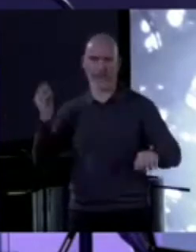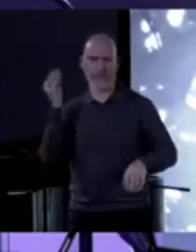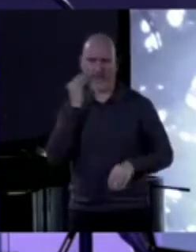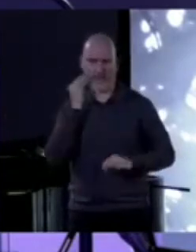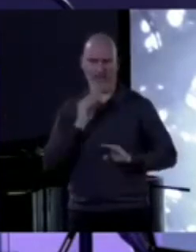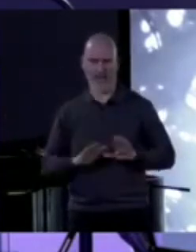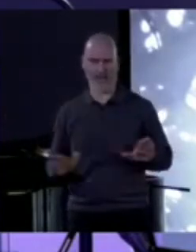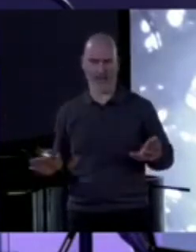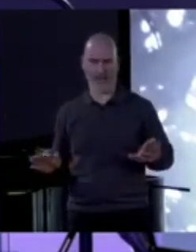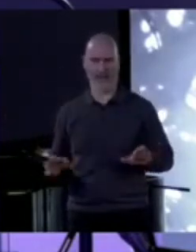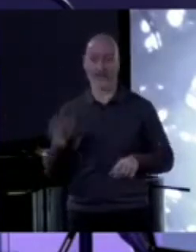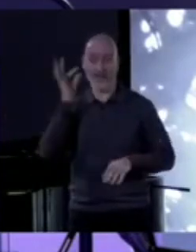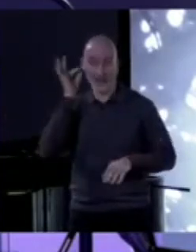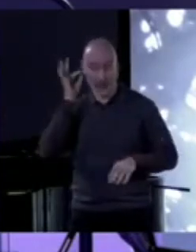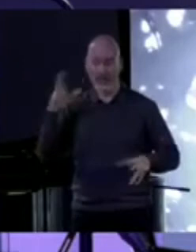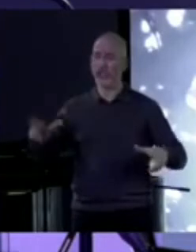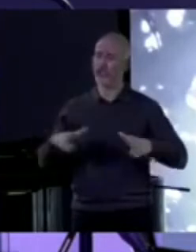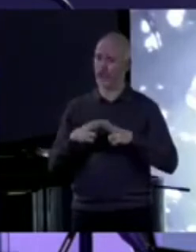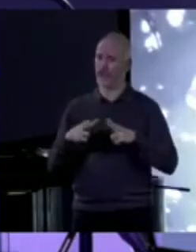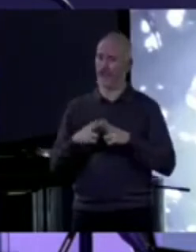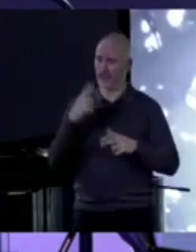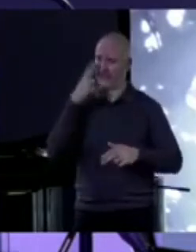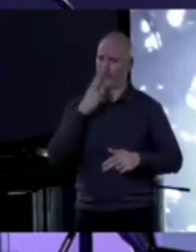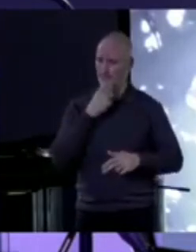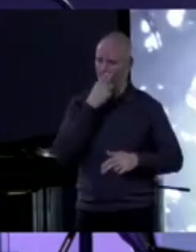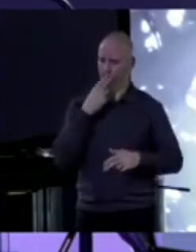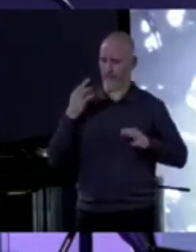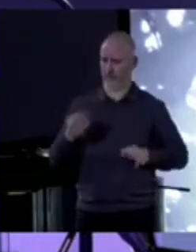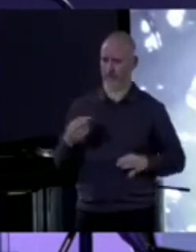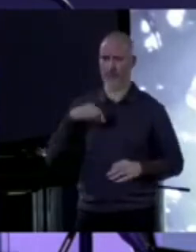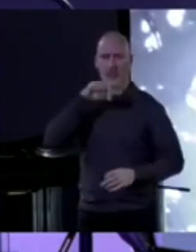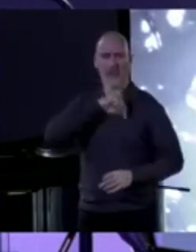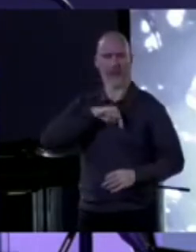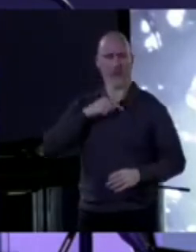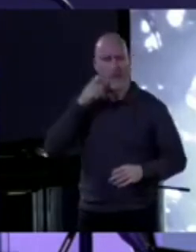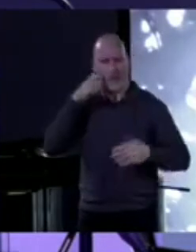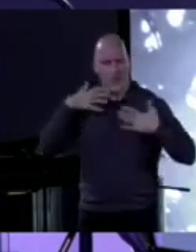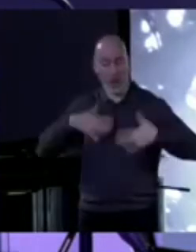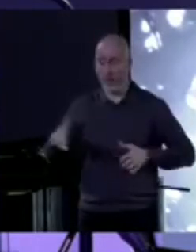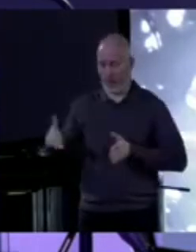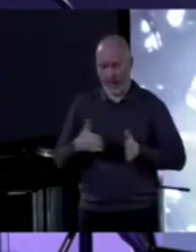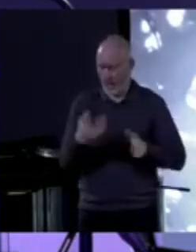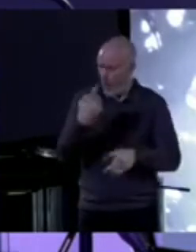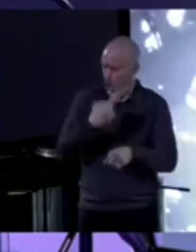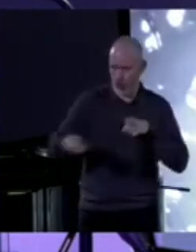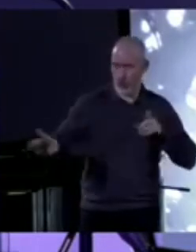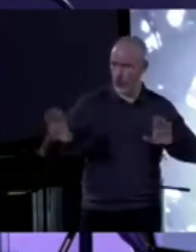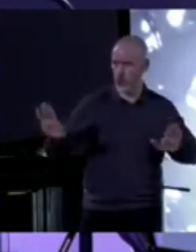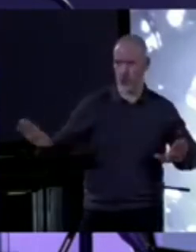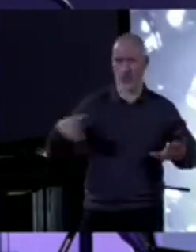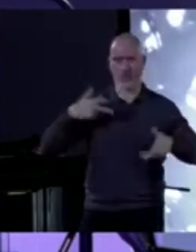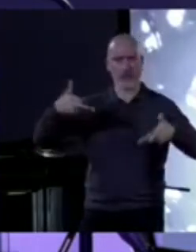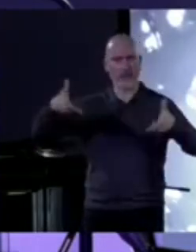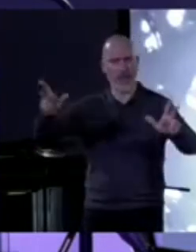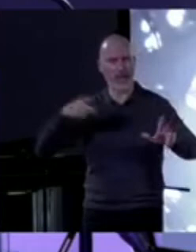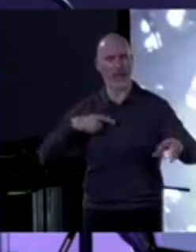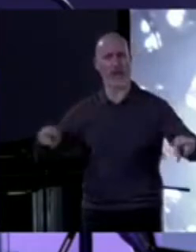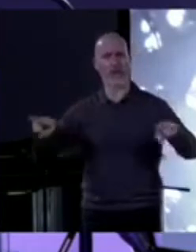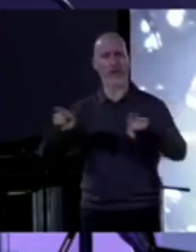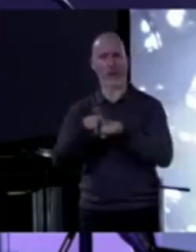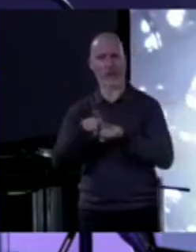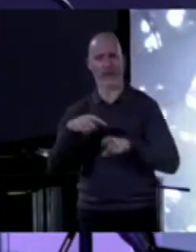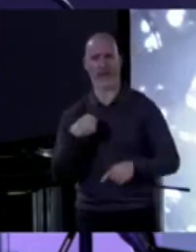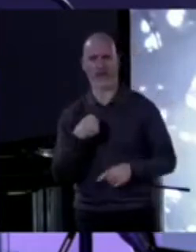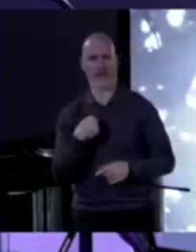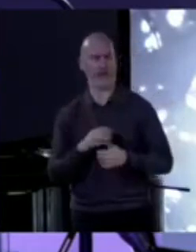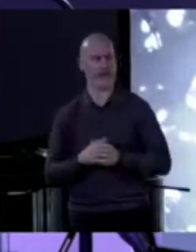Las mujeres y la sociedad comprometida con los valores humanos llevamos otro camino, el de la libertad y el de la igualdad.